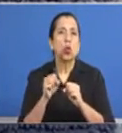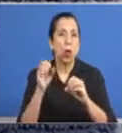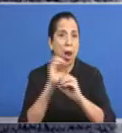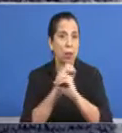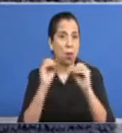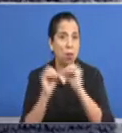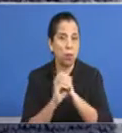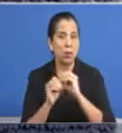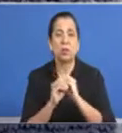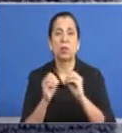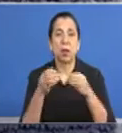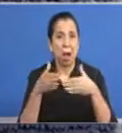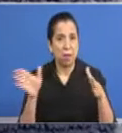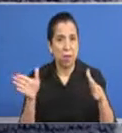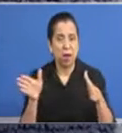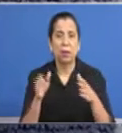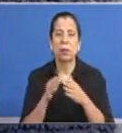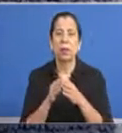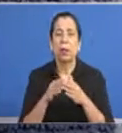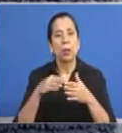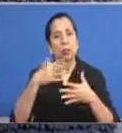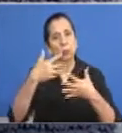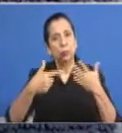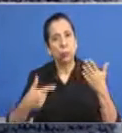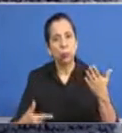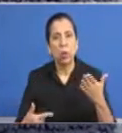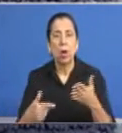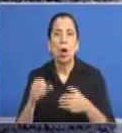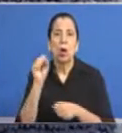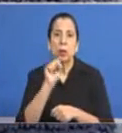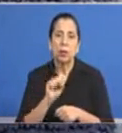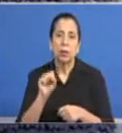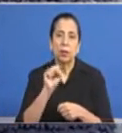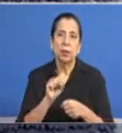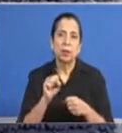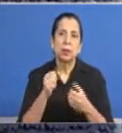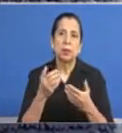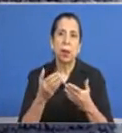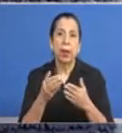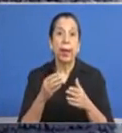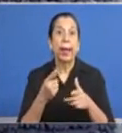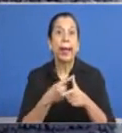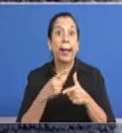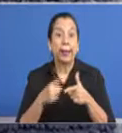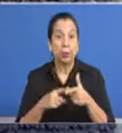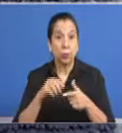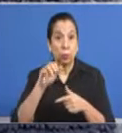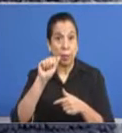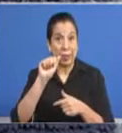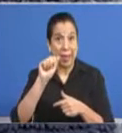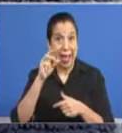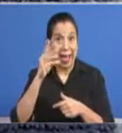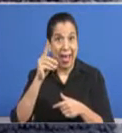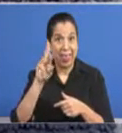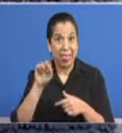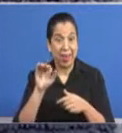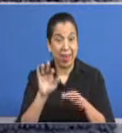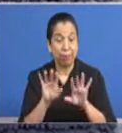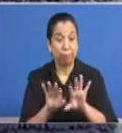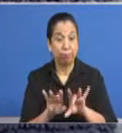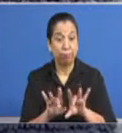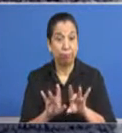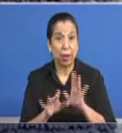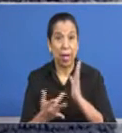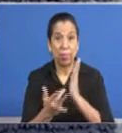día a día, un día abrimos. En una semana, un sábado, entonces Andrea te va a ir diciendo paso a paso, ¿verdad?,